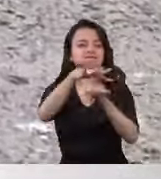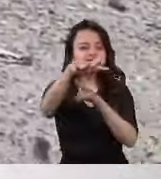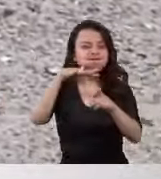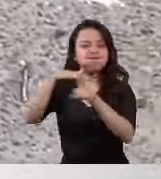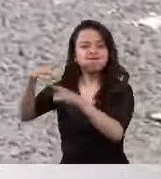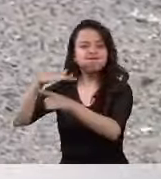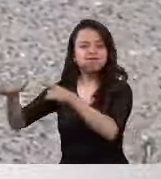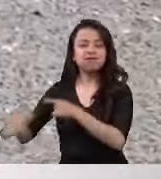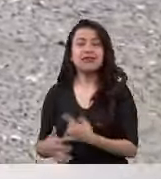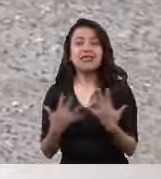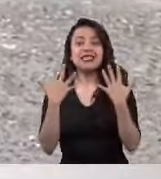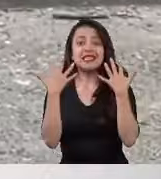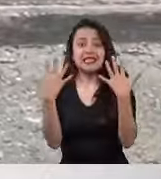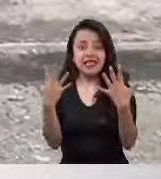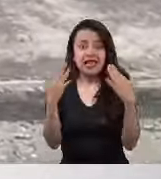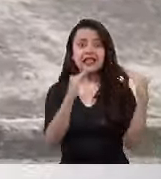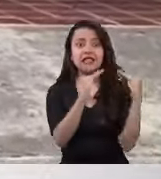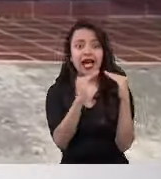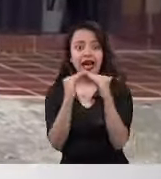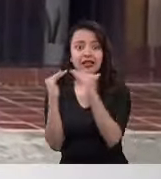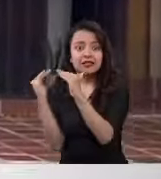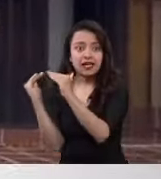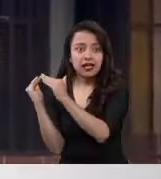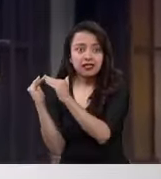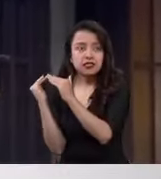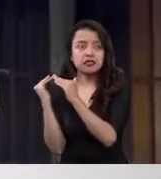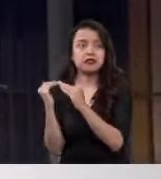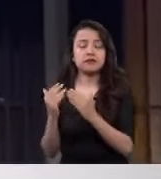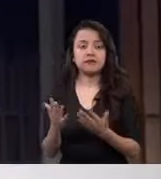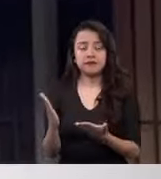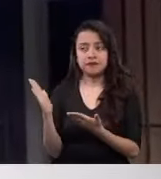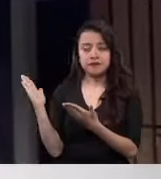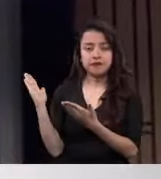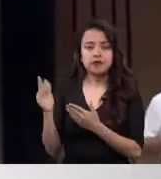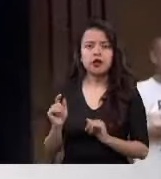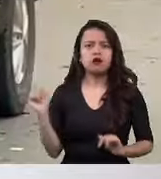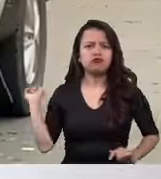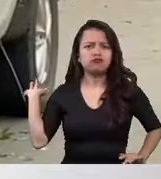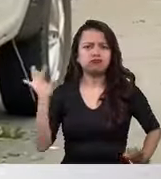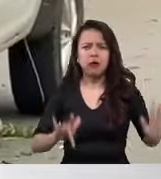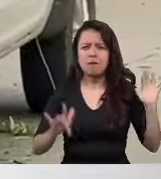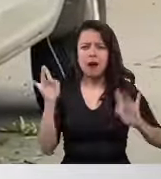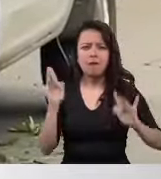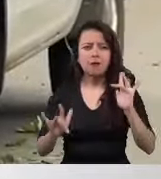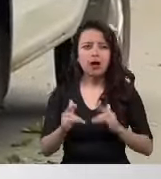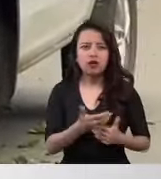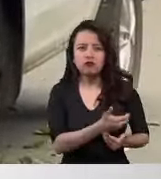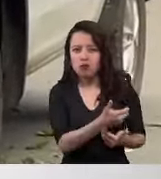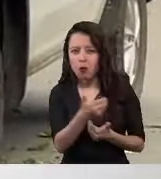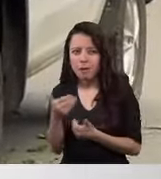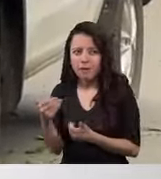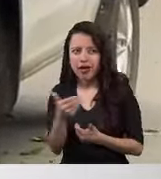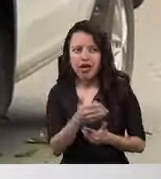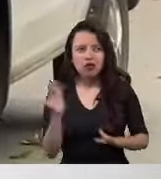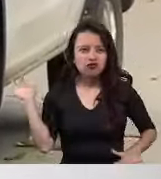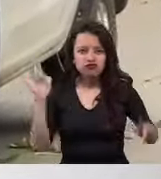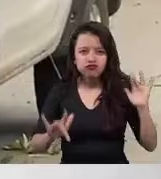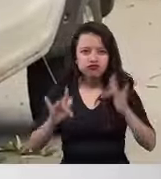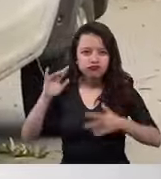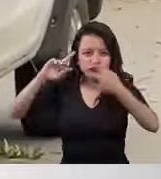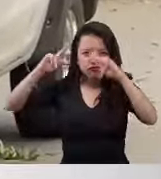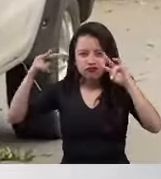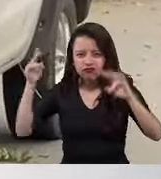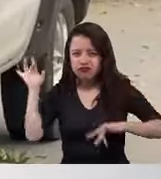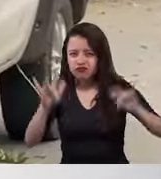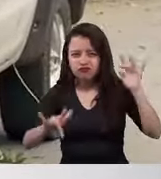habitantes, con ayuda de los organismos de emergencia como los bomberos, han salido con temor aún a reparar los